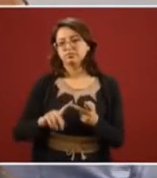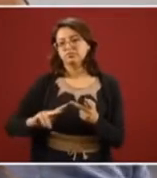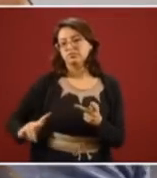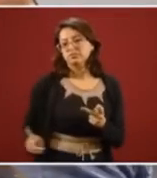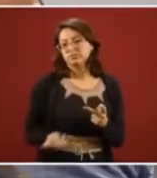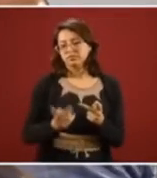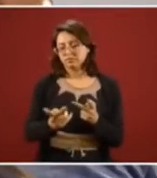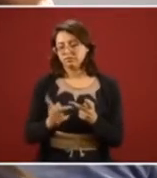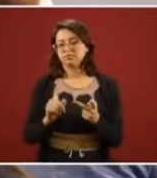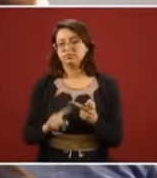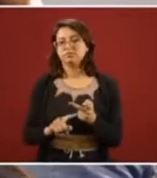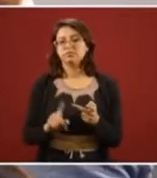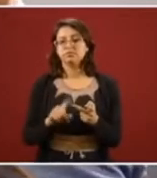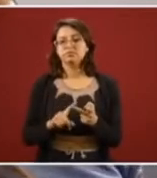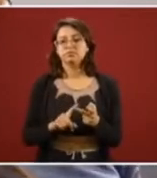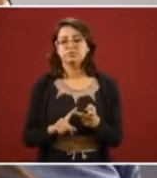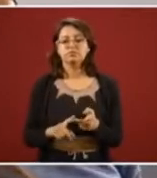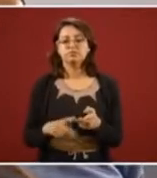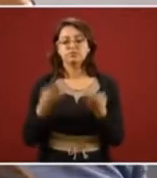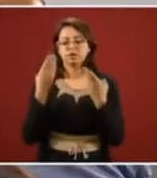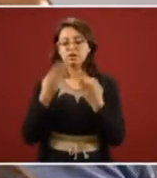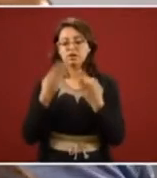el banco